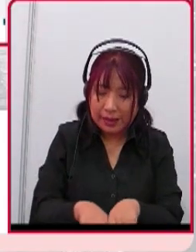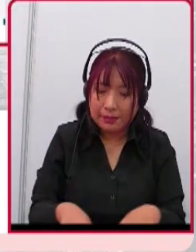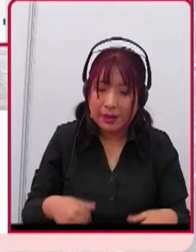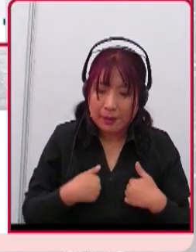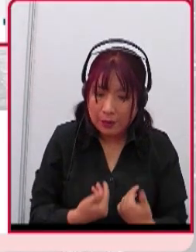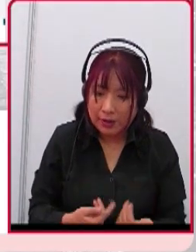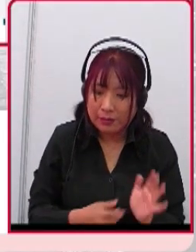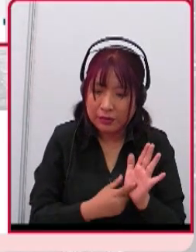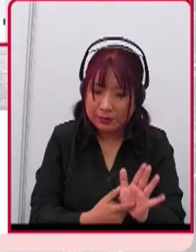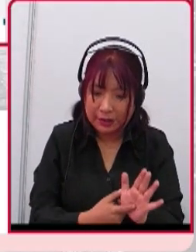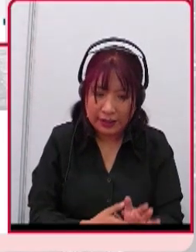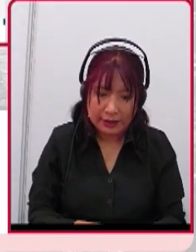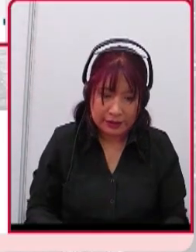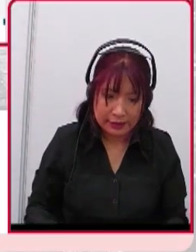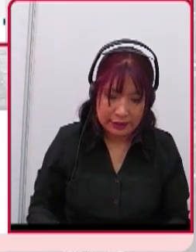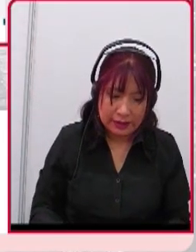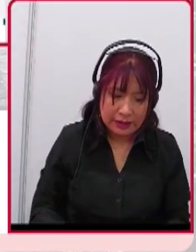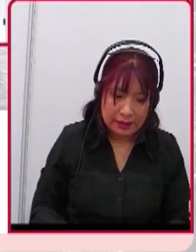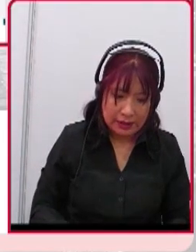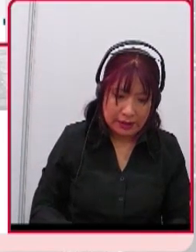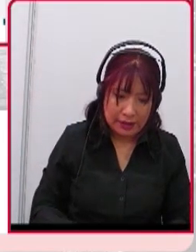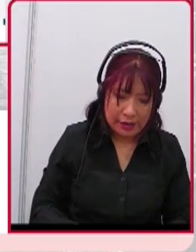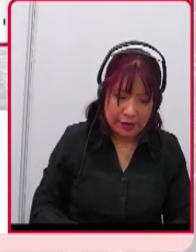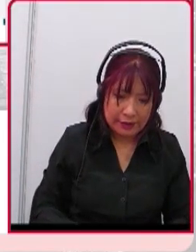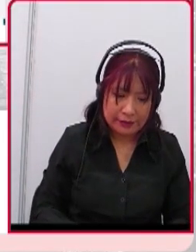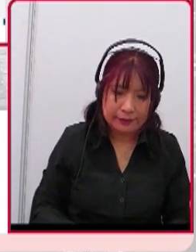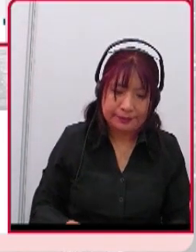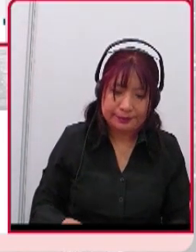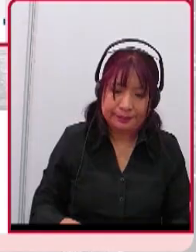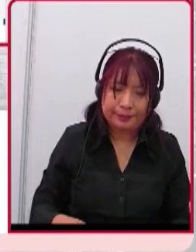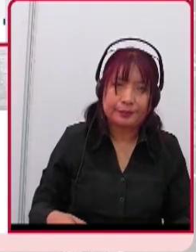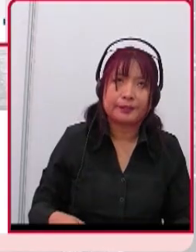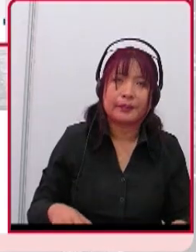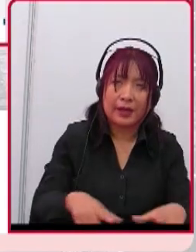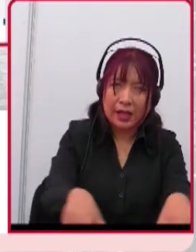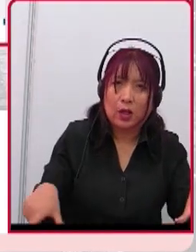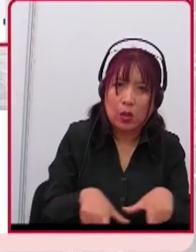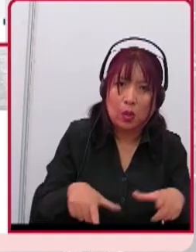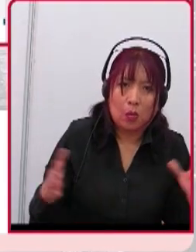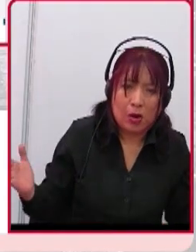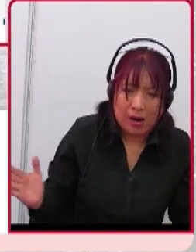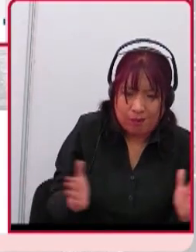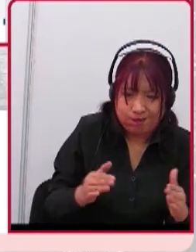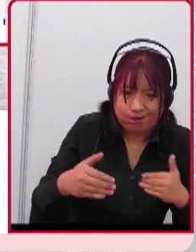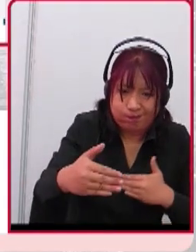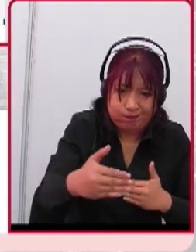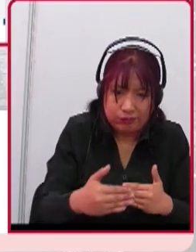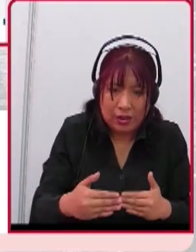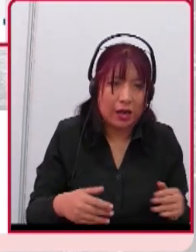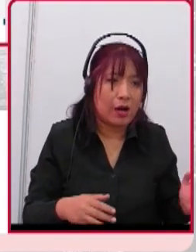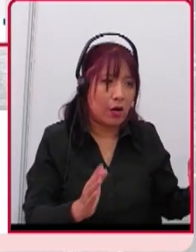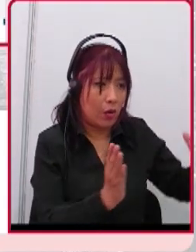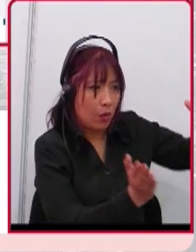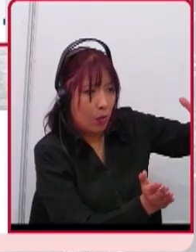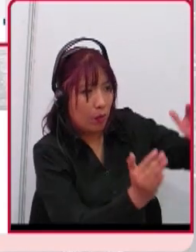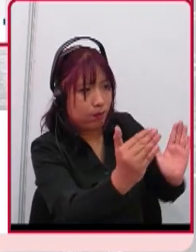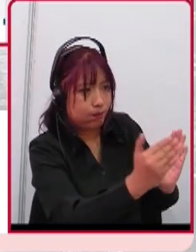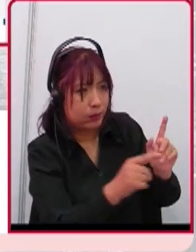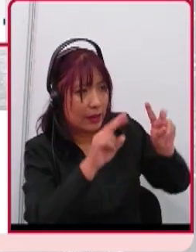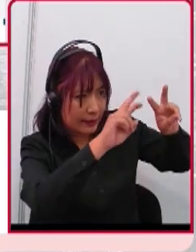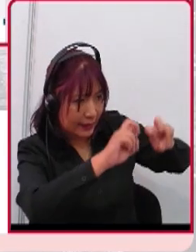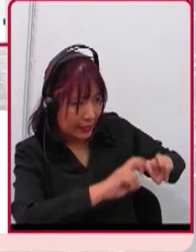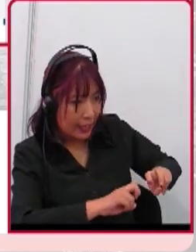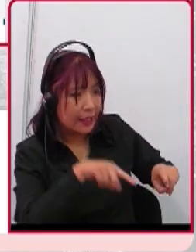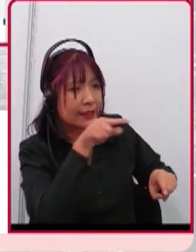ha dado con respecto a limitar el espacio de la zona a analizar o de toma de muestras. Con ello se ha